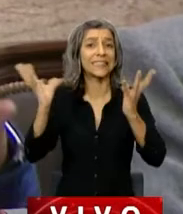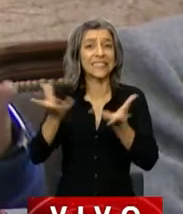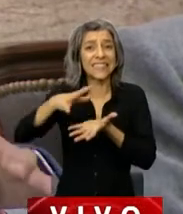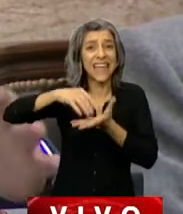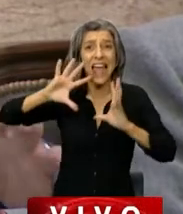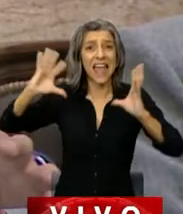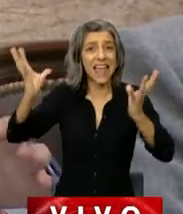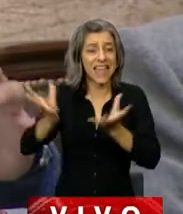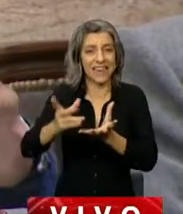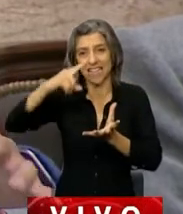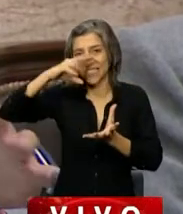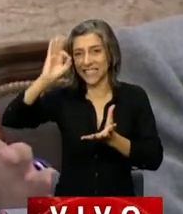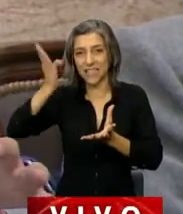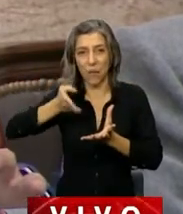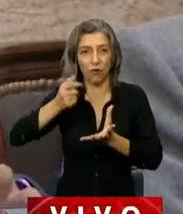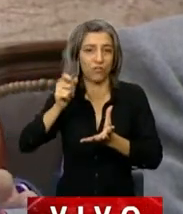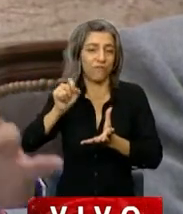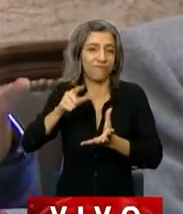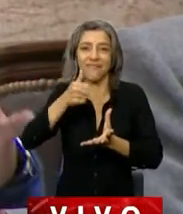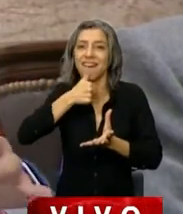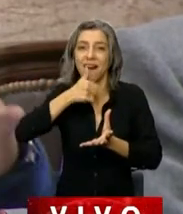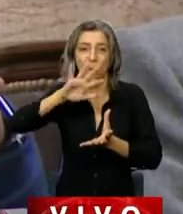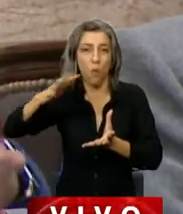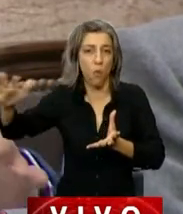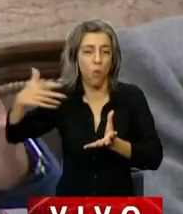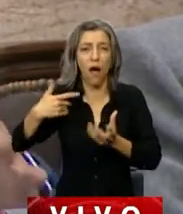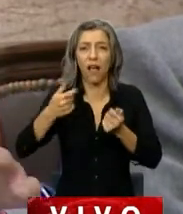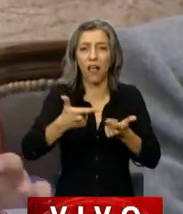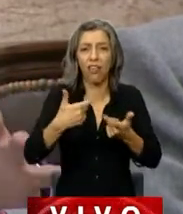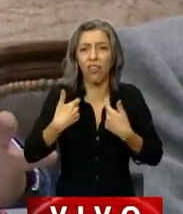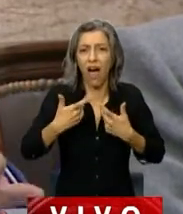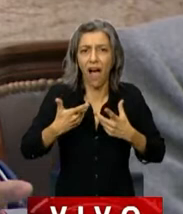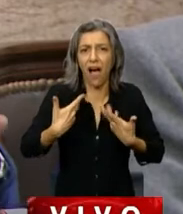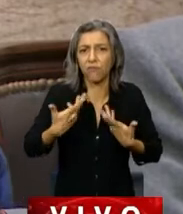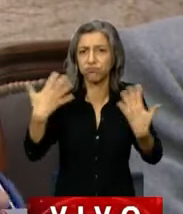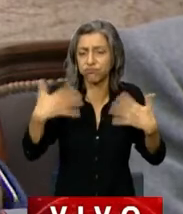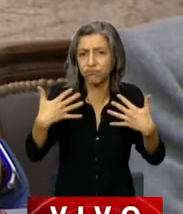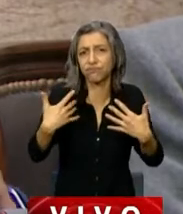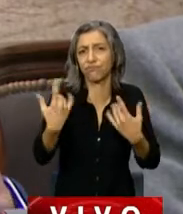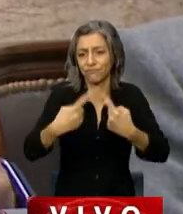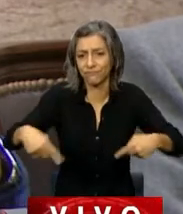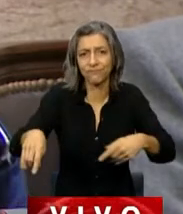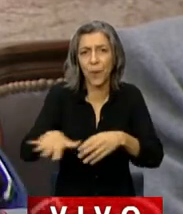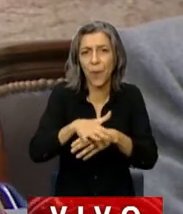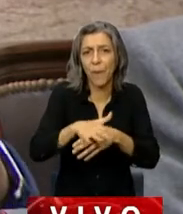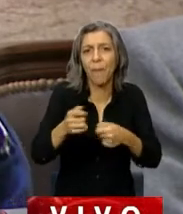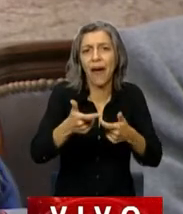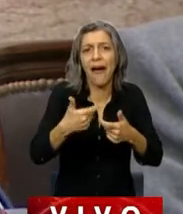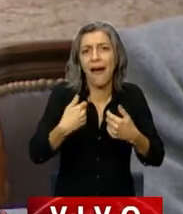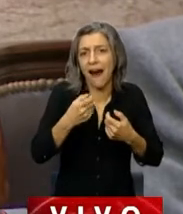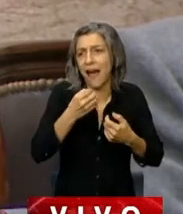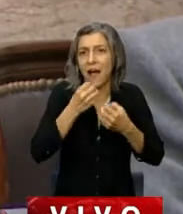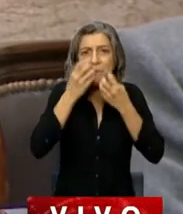Son la mayor fuente de proteína del mundo y cumplen un rol vital en amortiguar el impacto